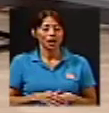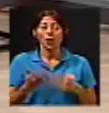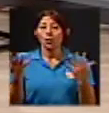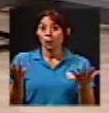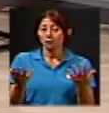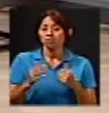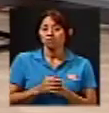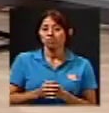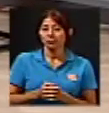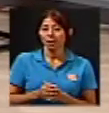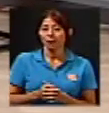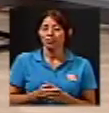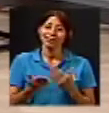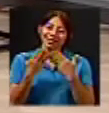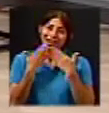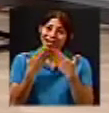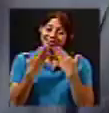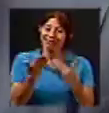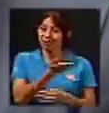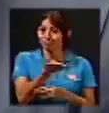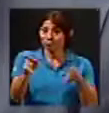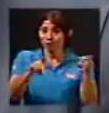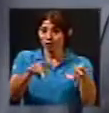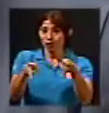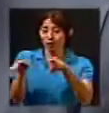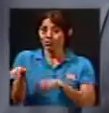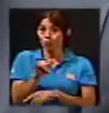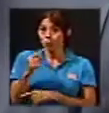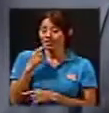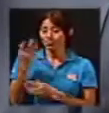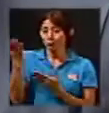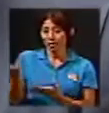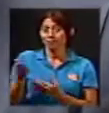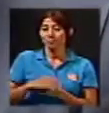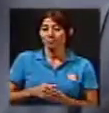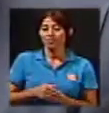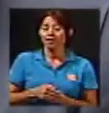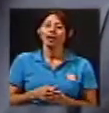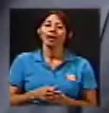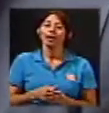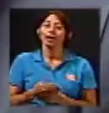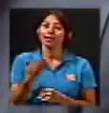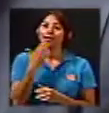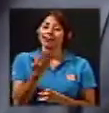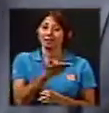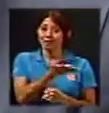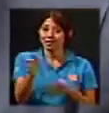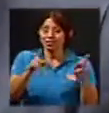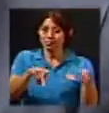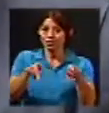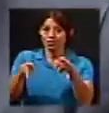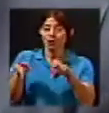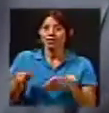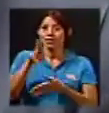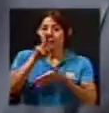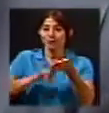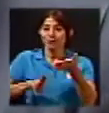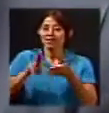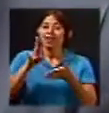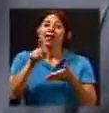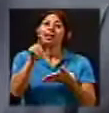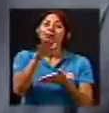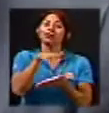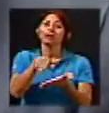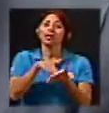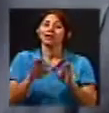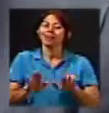que gracias a ellos, como efectivamente usted lo dice, es que la universidad es un centro de excelencia, y